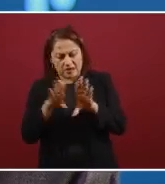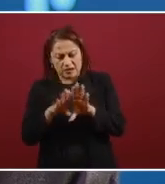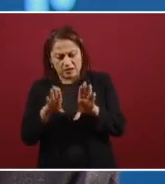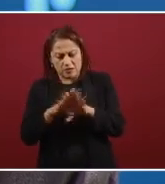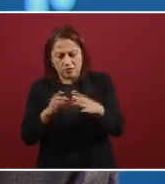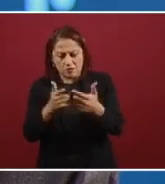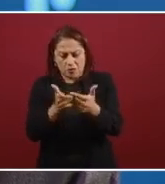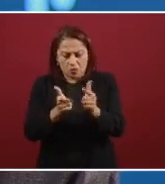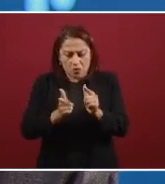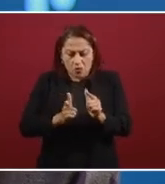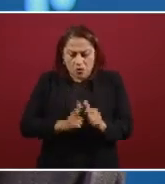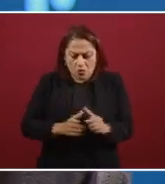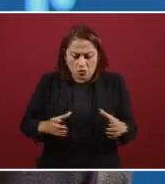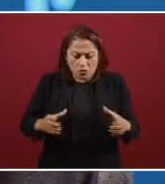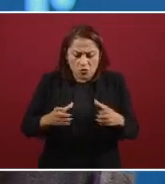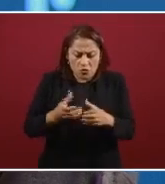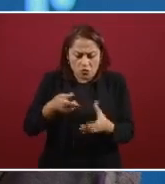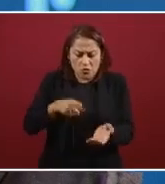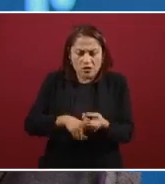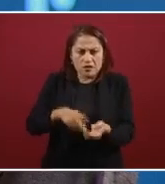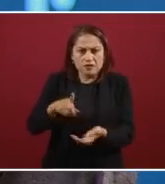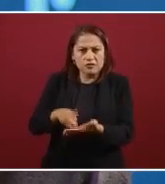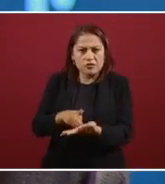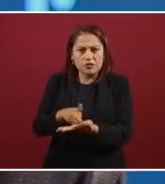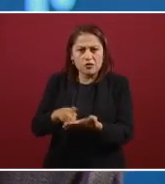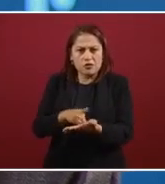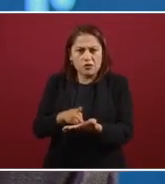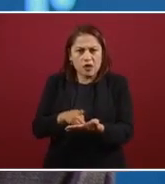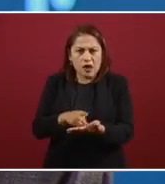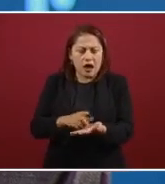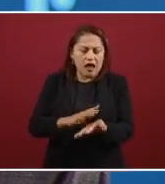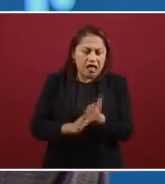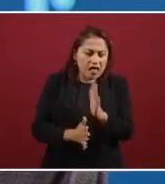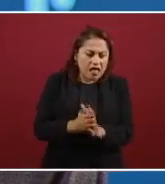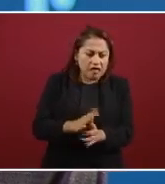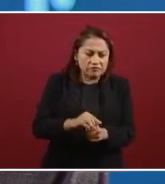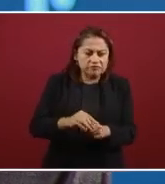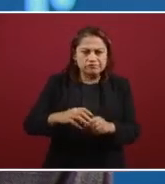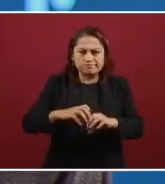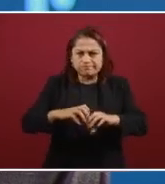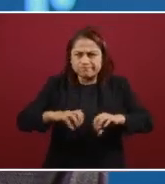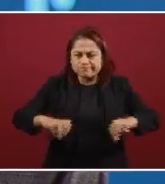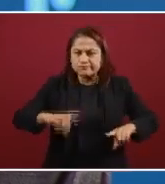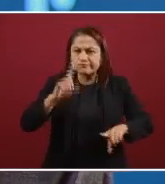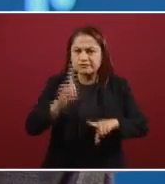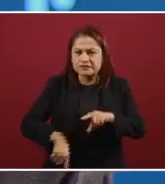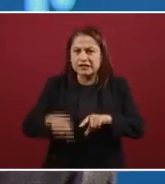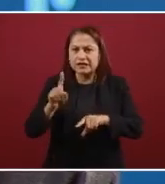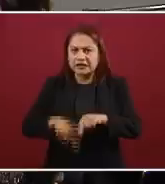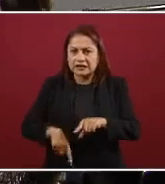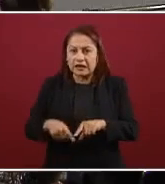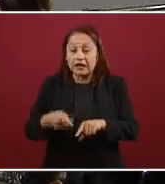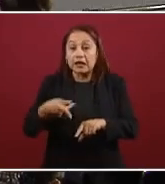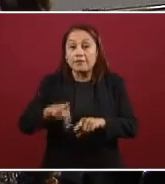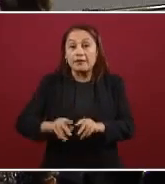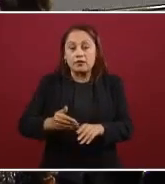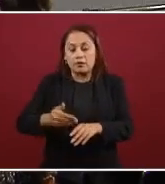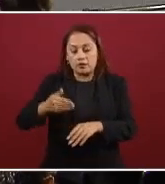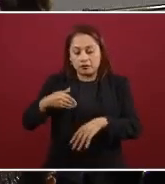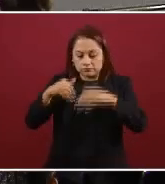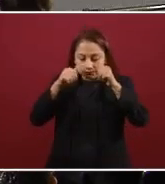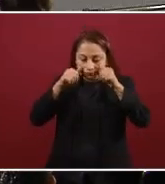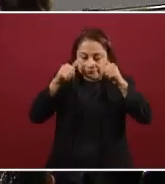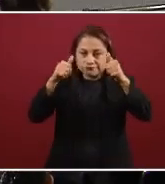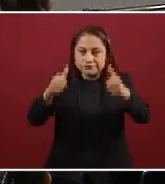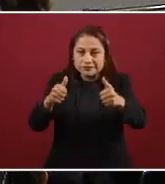quitar los incentivos a que exista el problema de consumo es una tarea sumamente compleja.